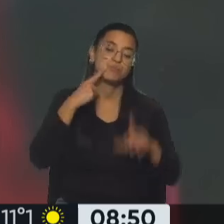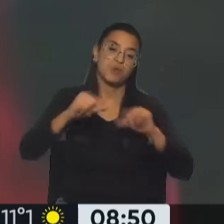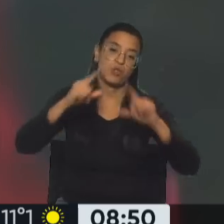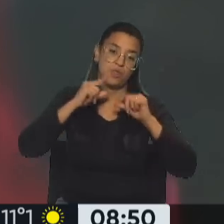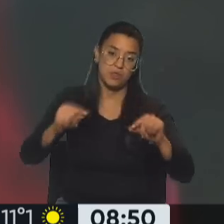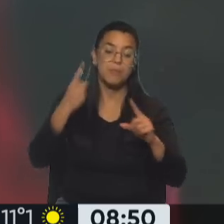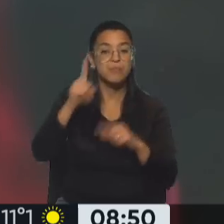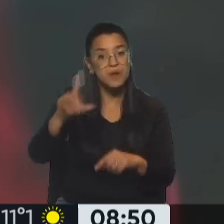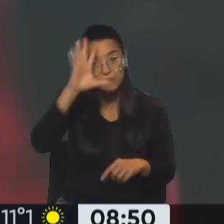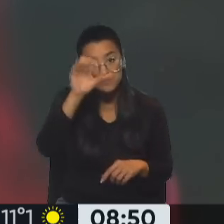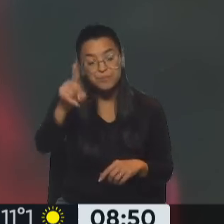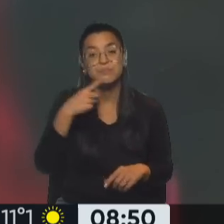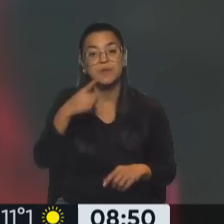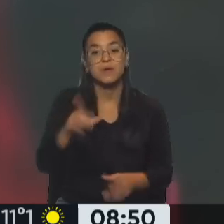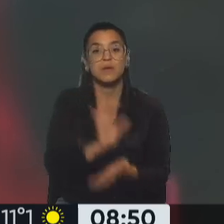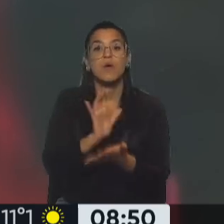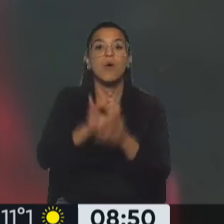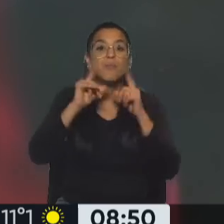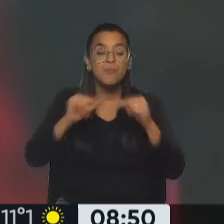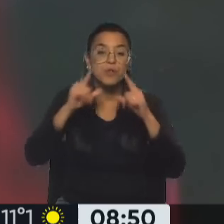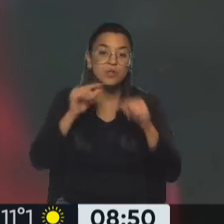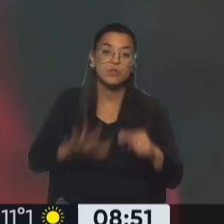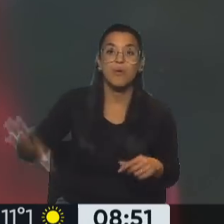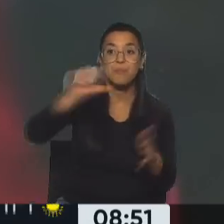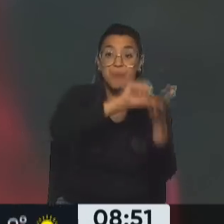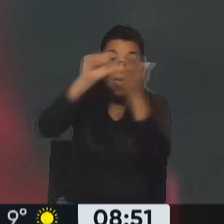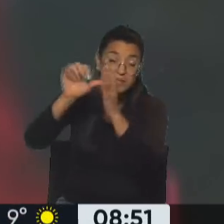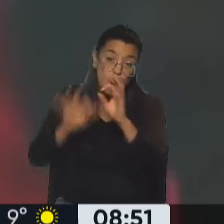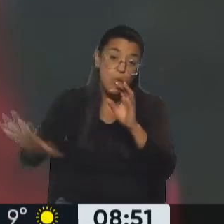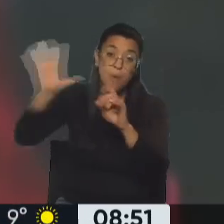protestas, pero recordamos, dentro de un marco de protestas en todos los países de Europa por la misma situación.